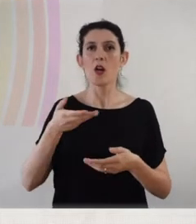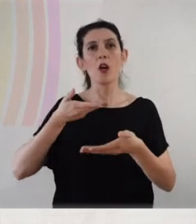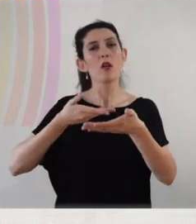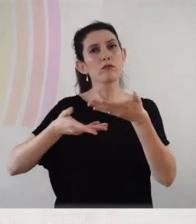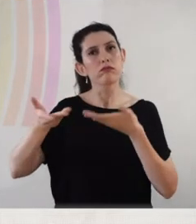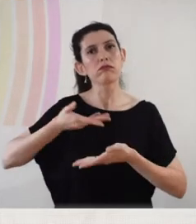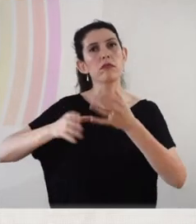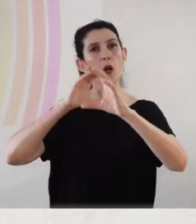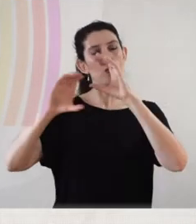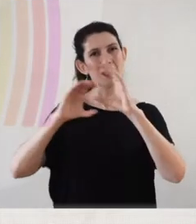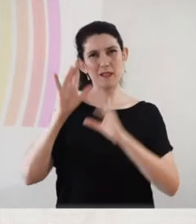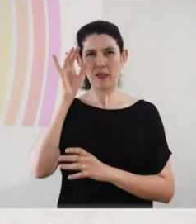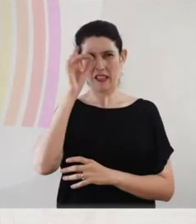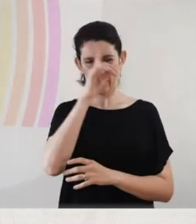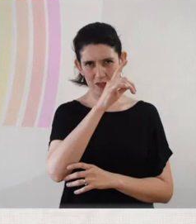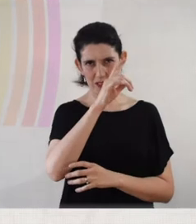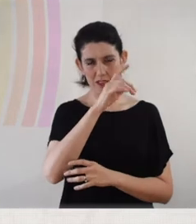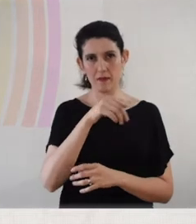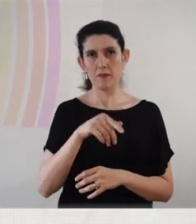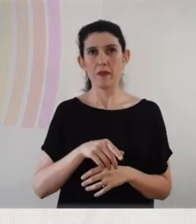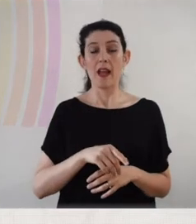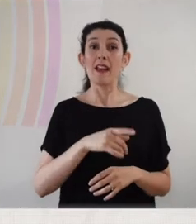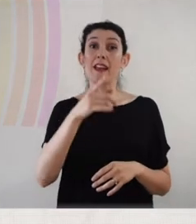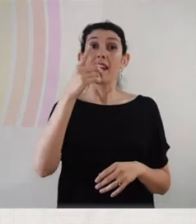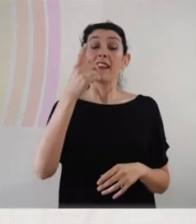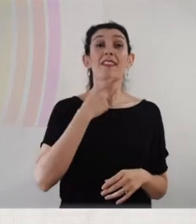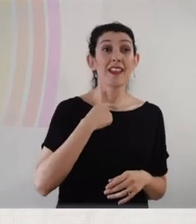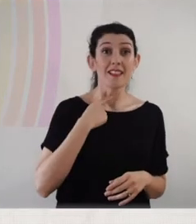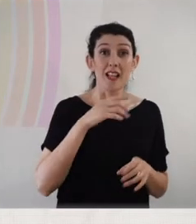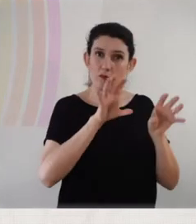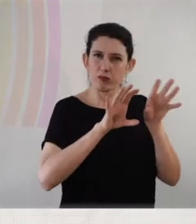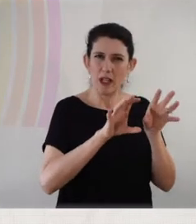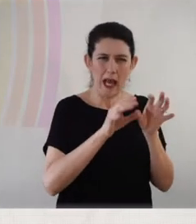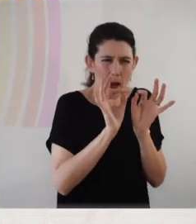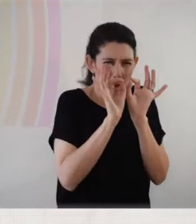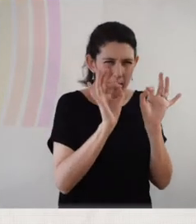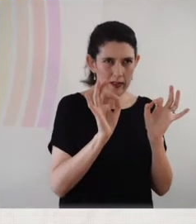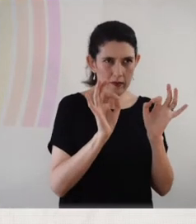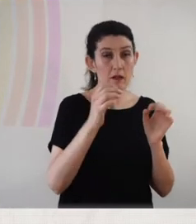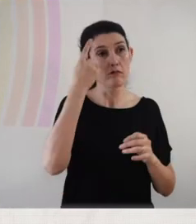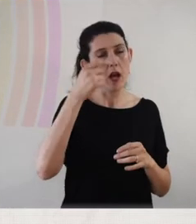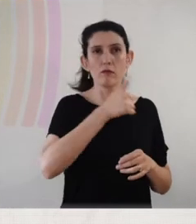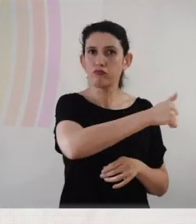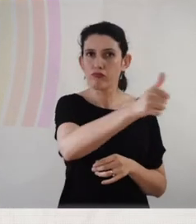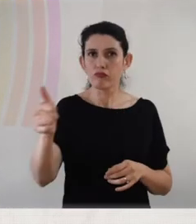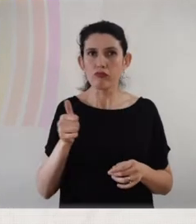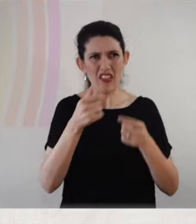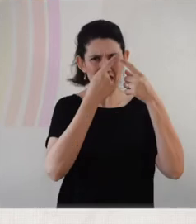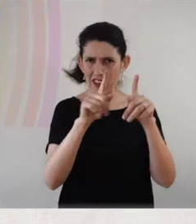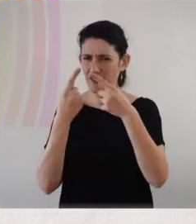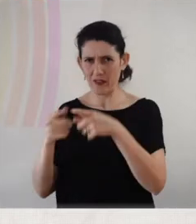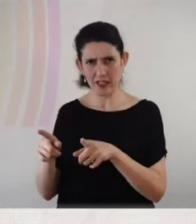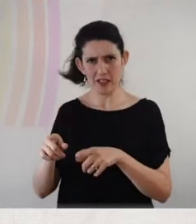otras personas y se interesan por cosas muy específicas. Sin embargo, todos son distintos y únicos. ¿Sabes a qué se refiere la E